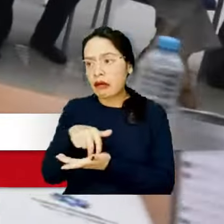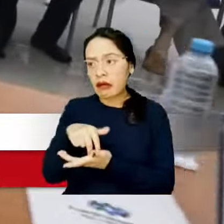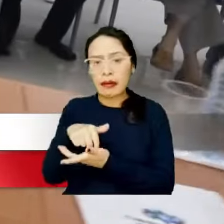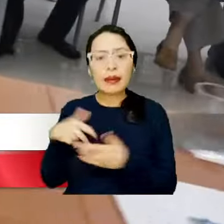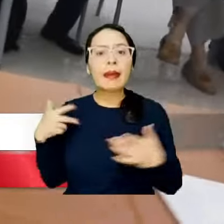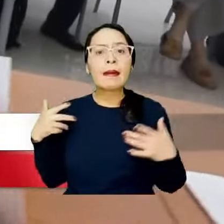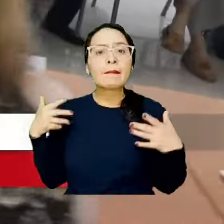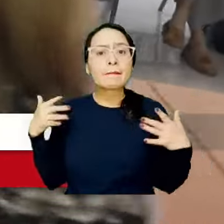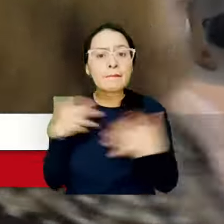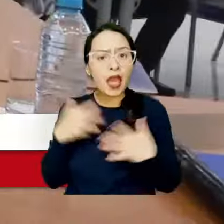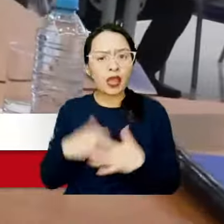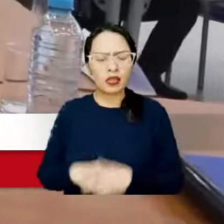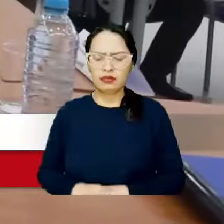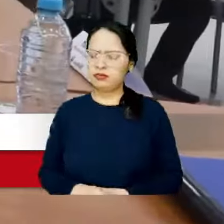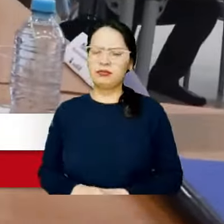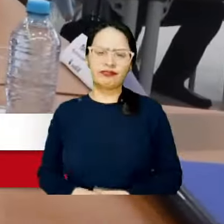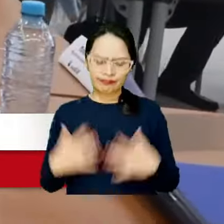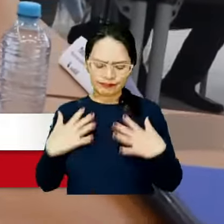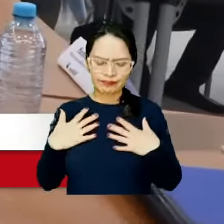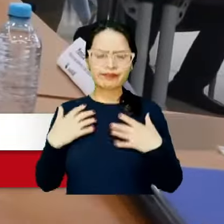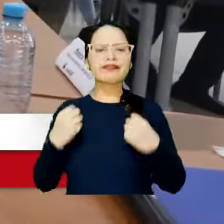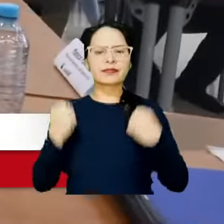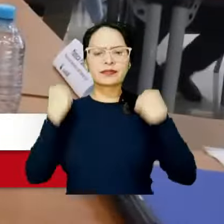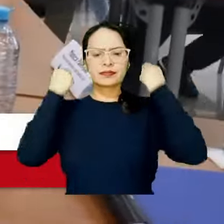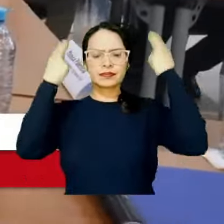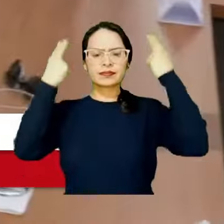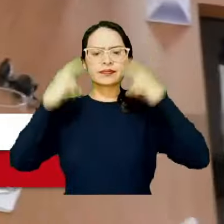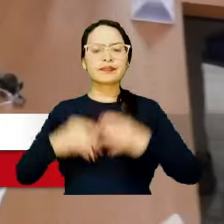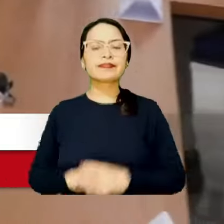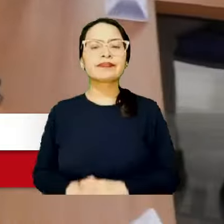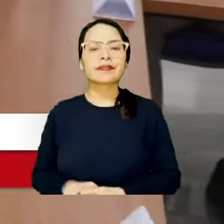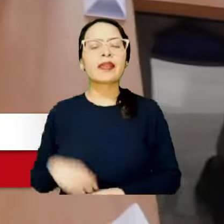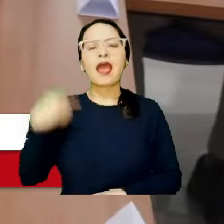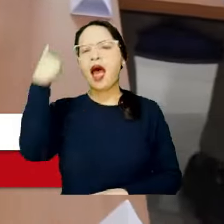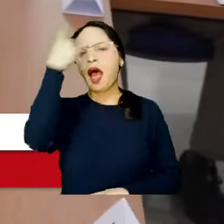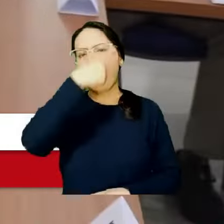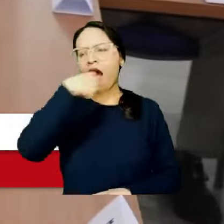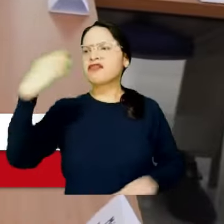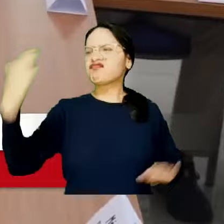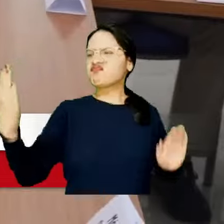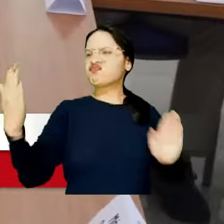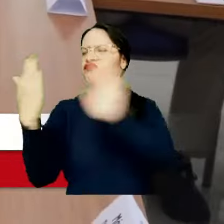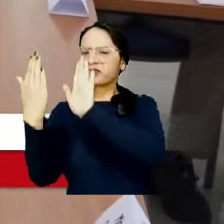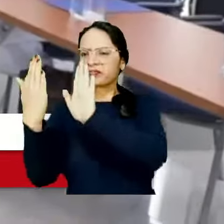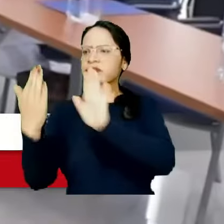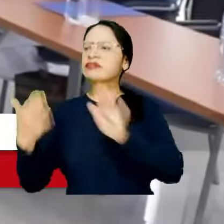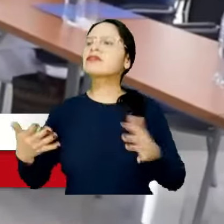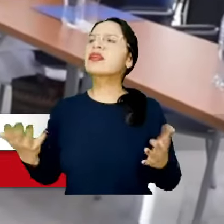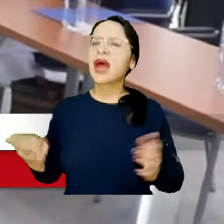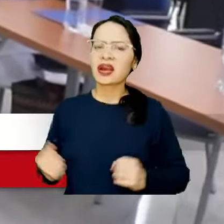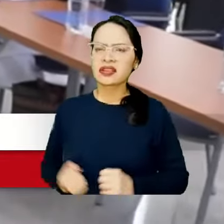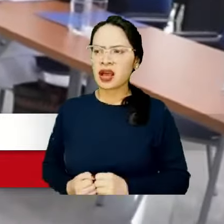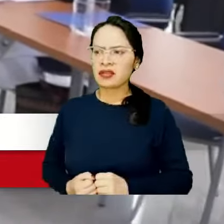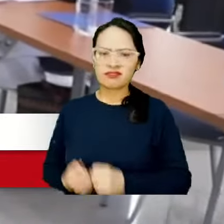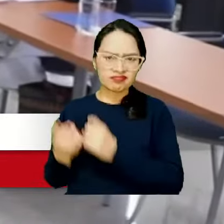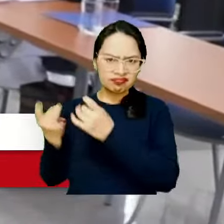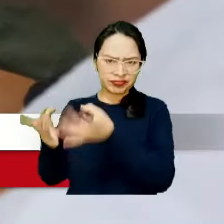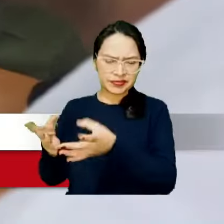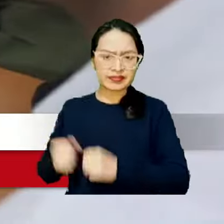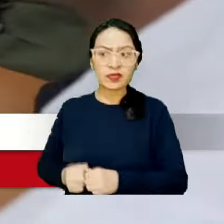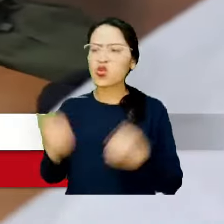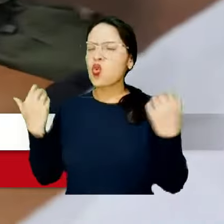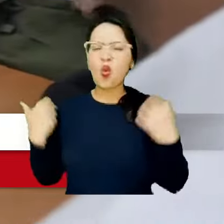vamos a enfrentarlos a los grupos narcoterroristas y a toda persona que quiera atentar contra la